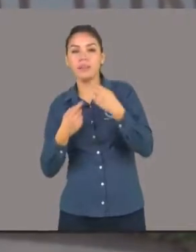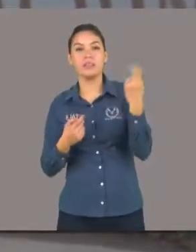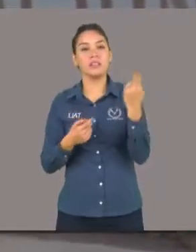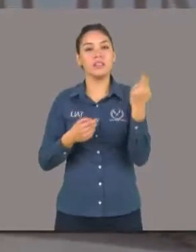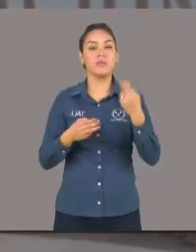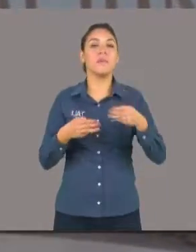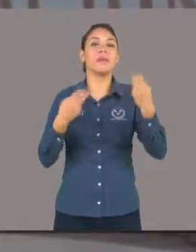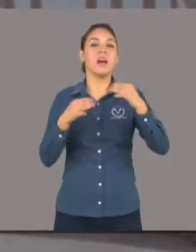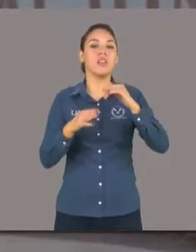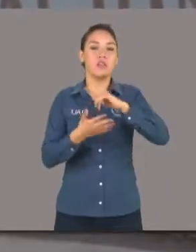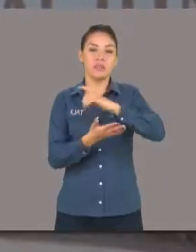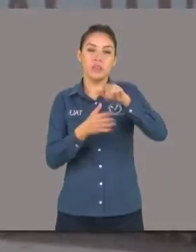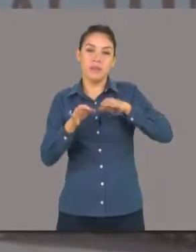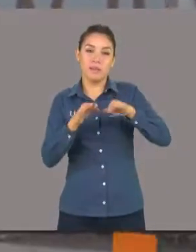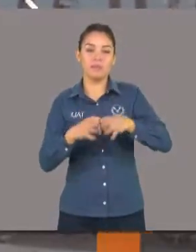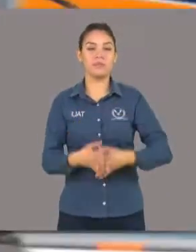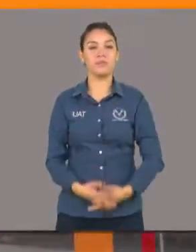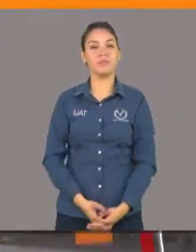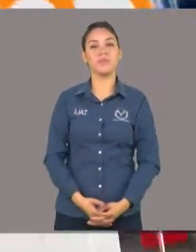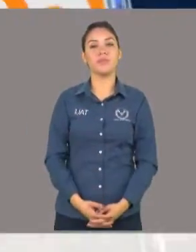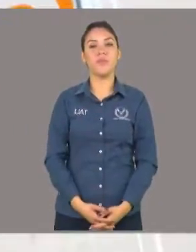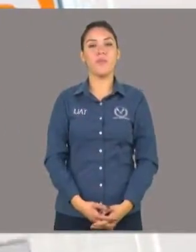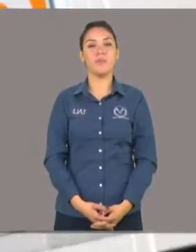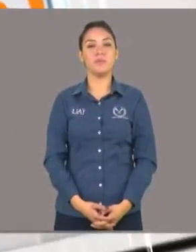oportuna de las necesidades del mercado laboral.